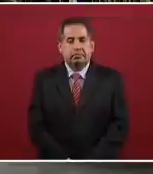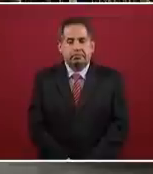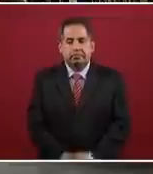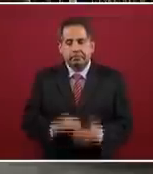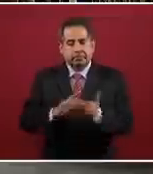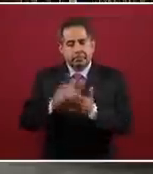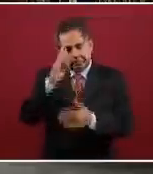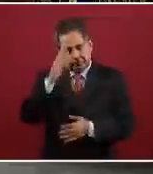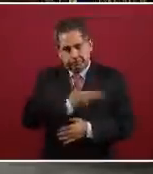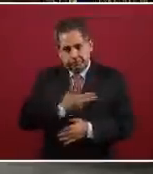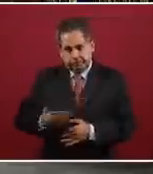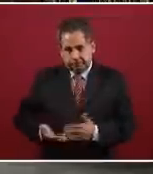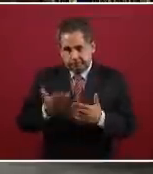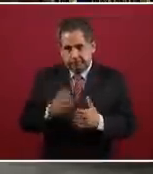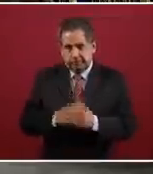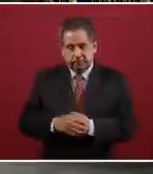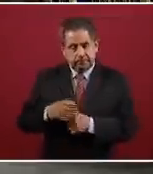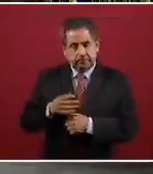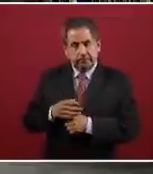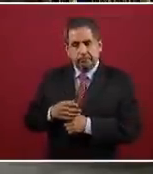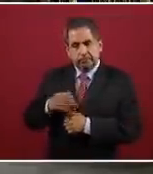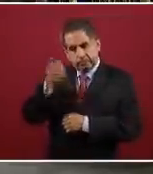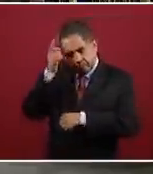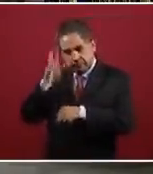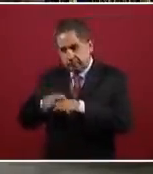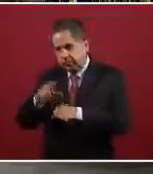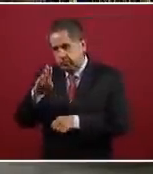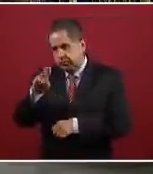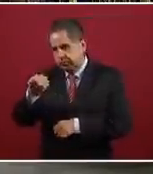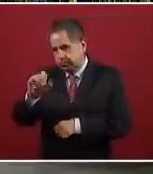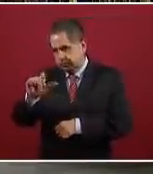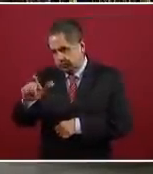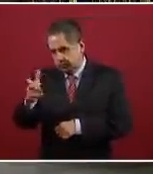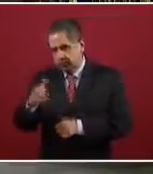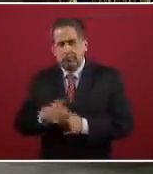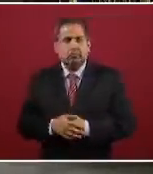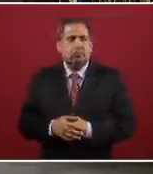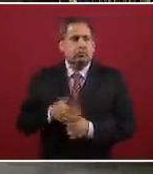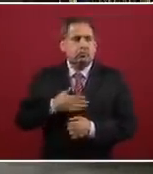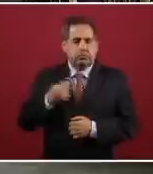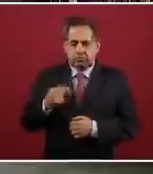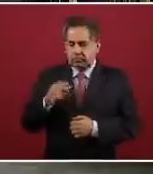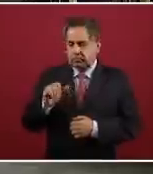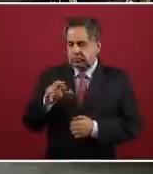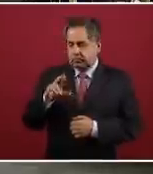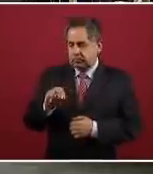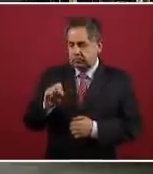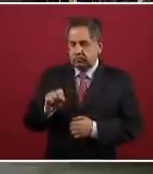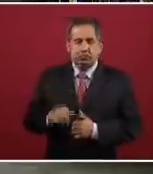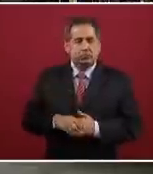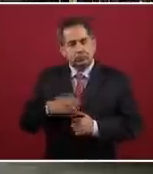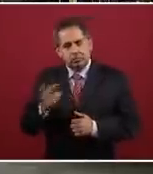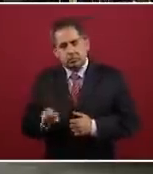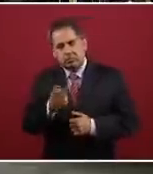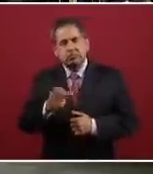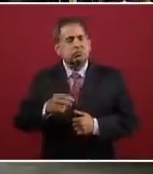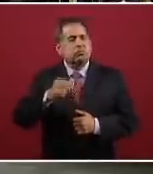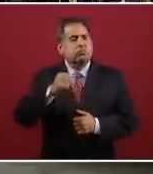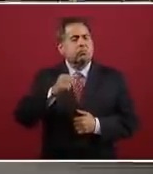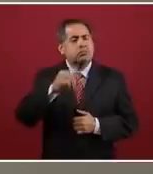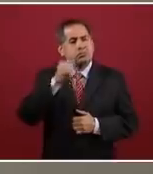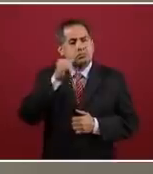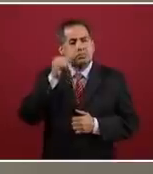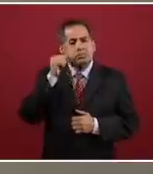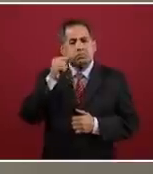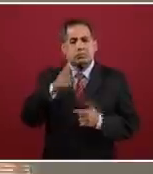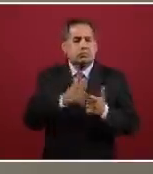Muchas gracias, señor presidente. Director Bartlett, buenos días a todos. Carlos Montesinos de la Hoguera. Preguntarle, ayer los